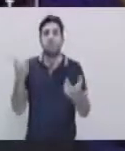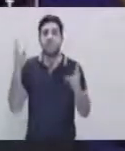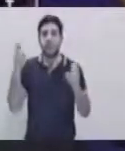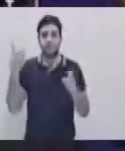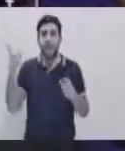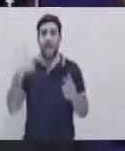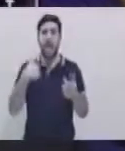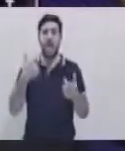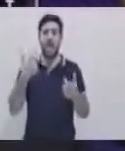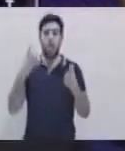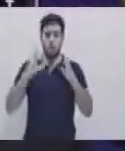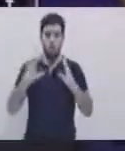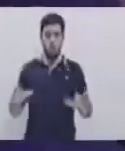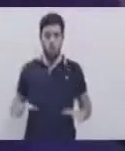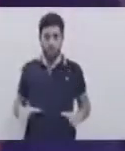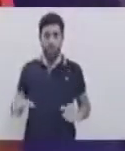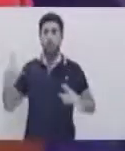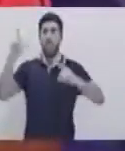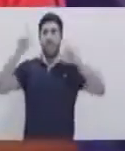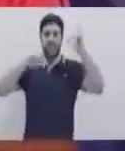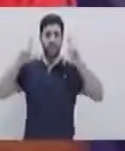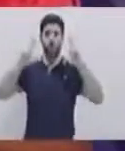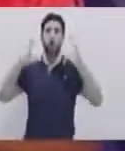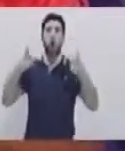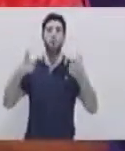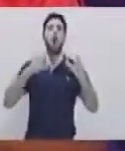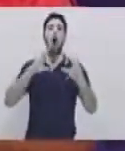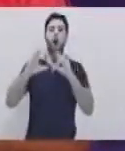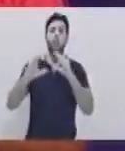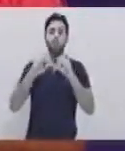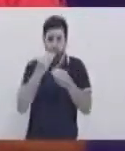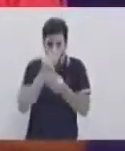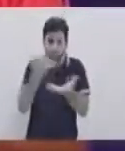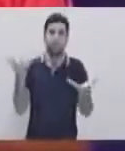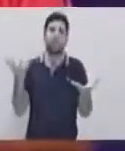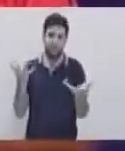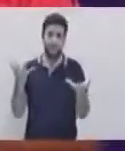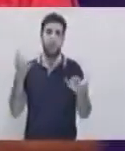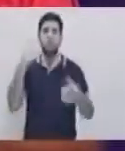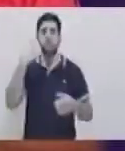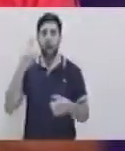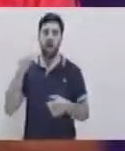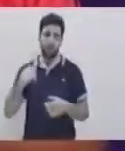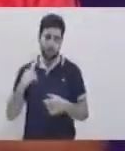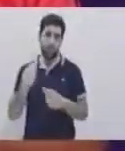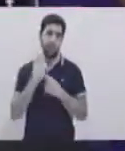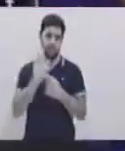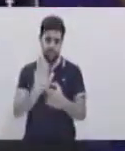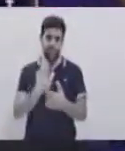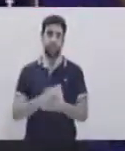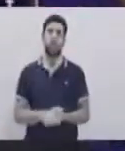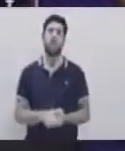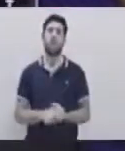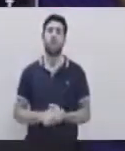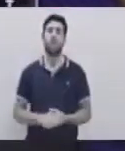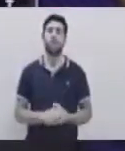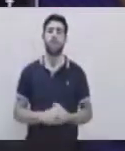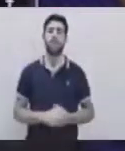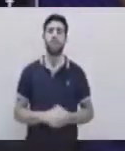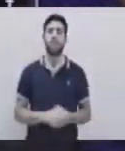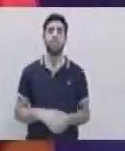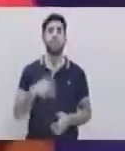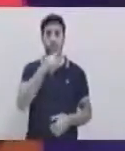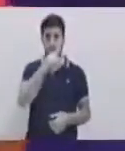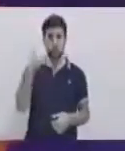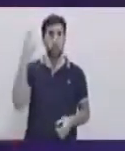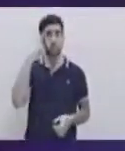el lenguaje corporal y gestual para el área de comunicación y lenguaje de segundo